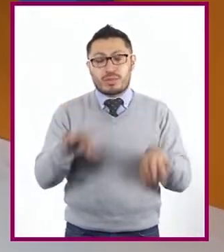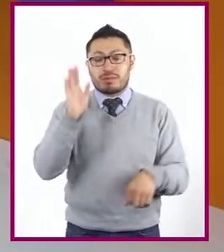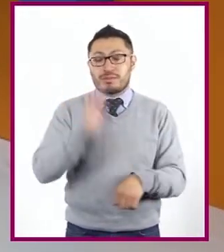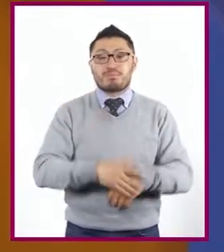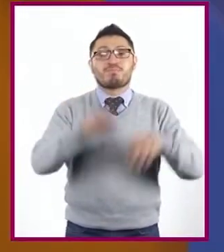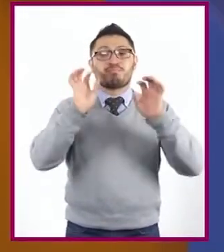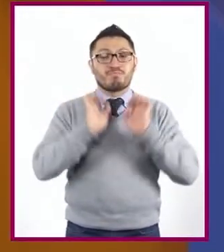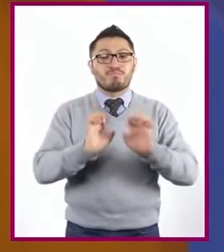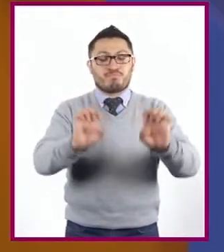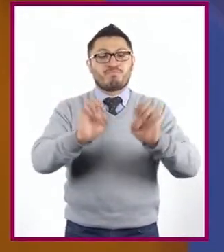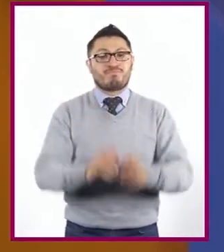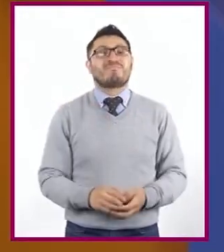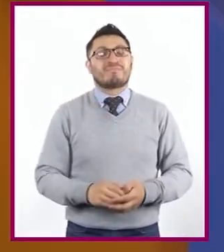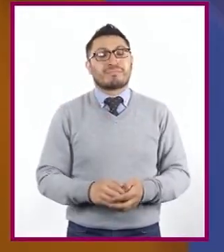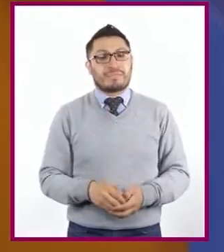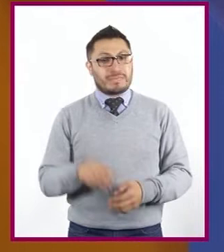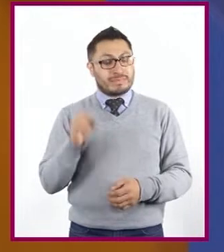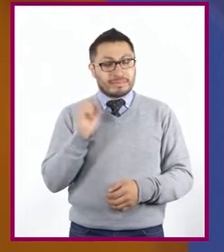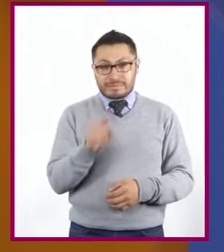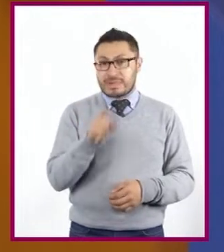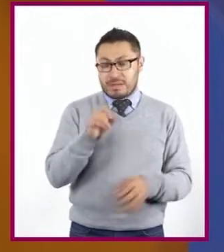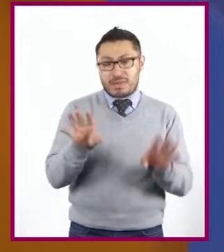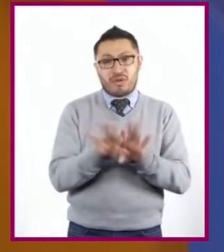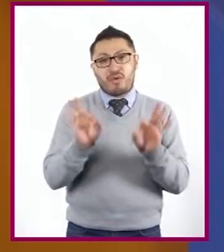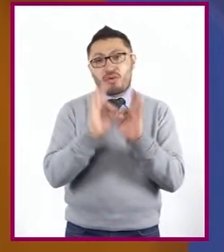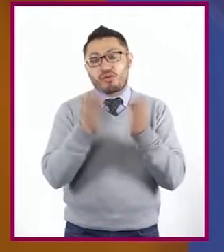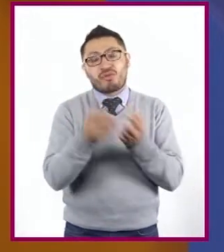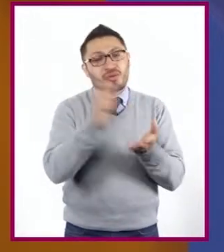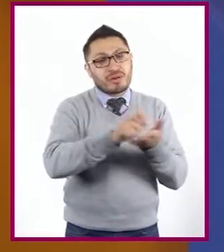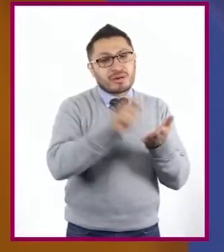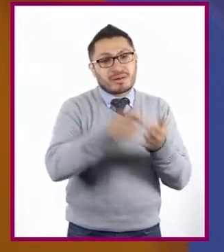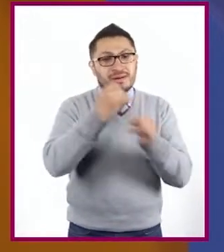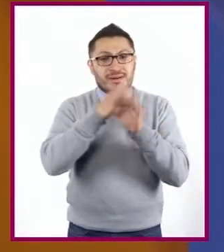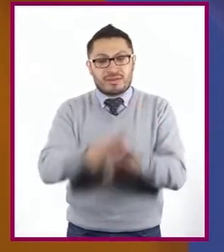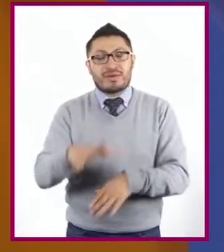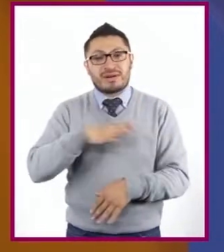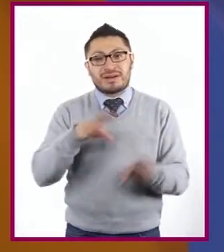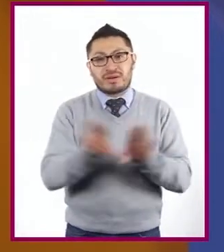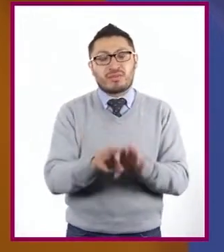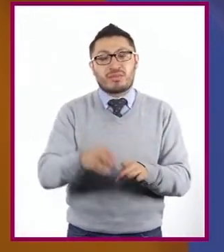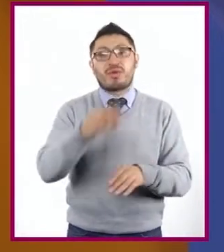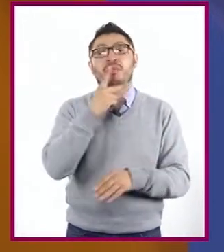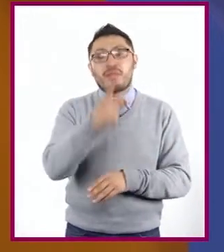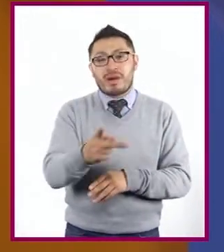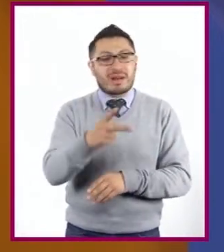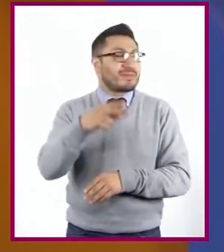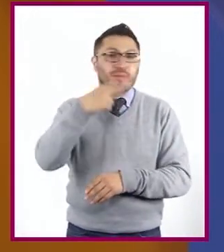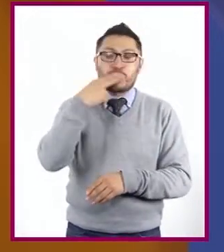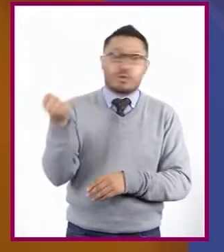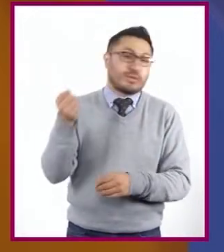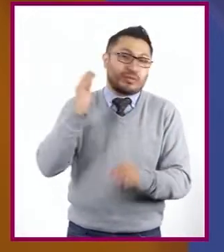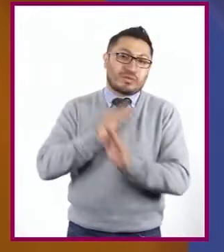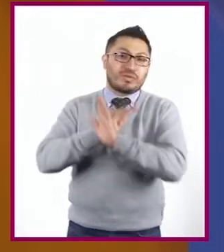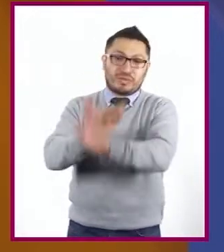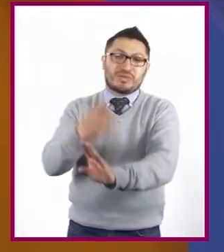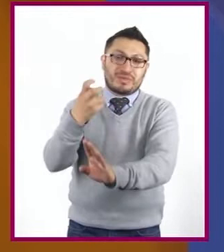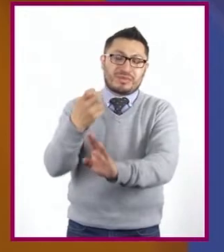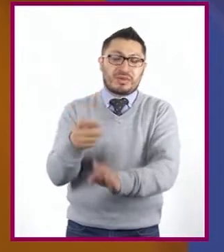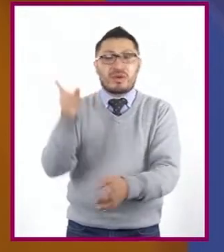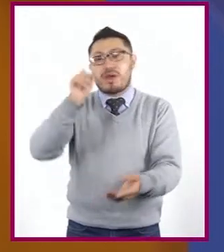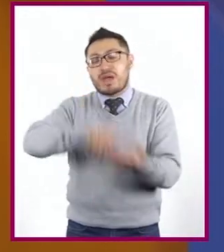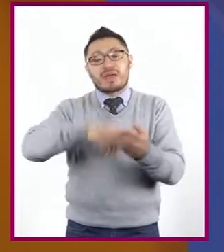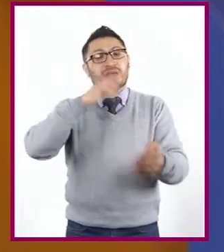formalidad. Además, la redacción de la nota informativa evita palabras que no se usan en la interacción